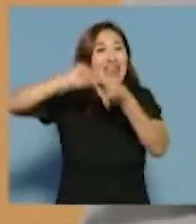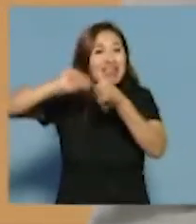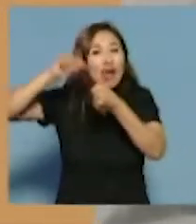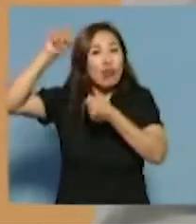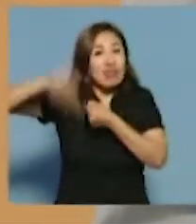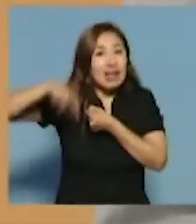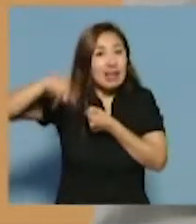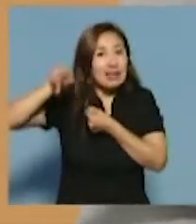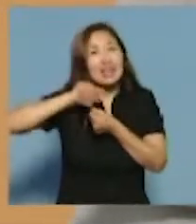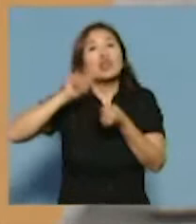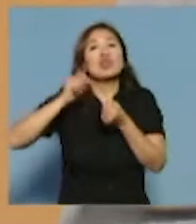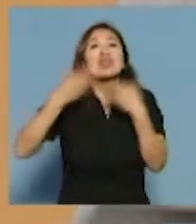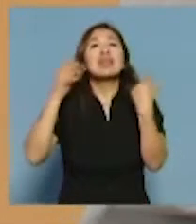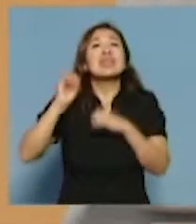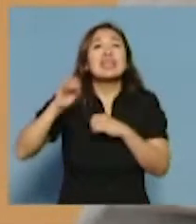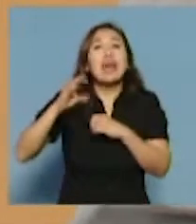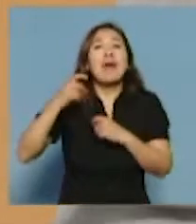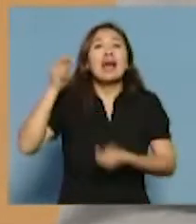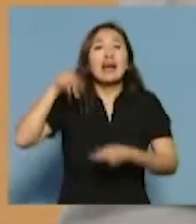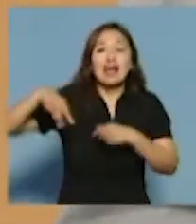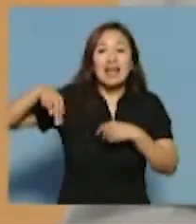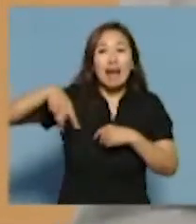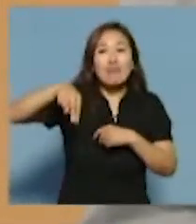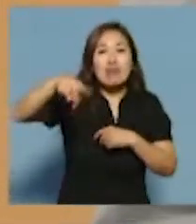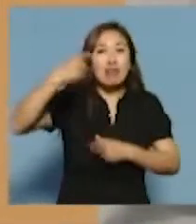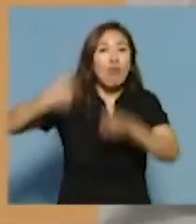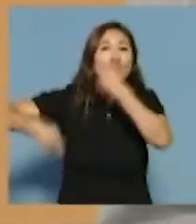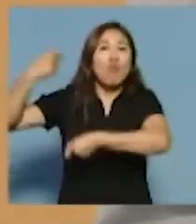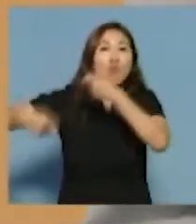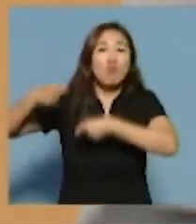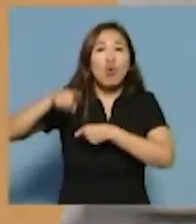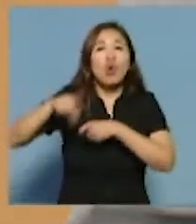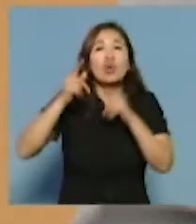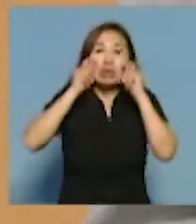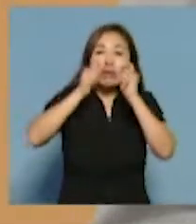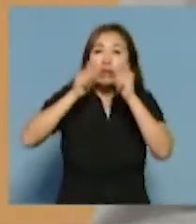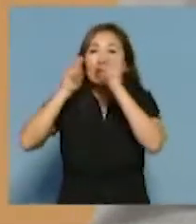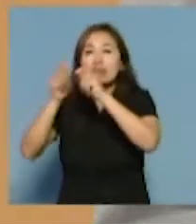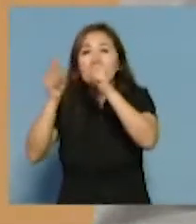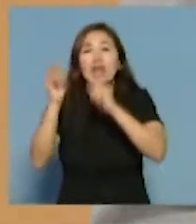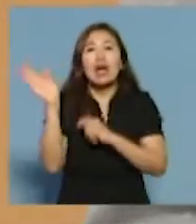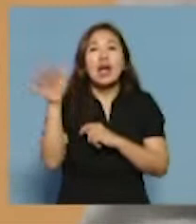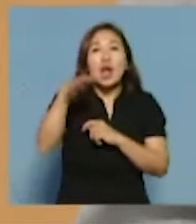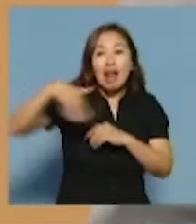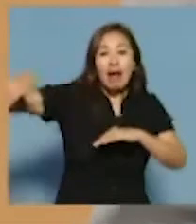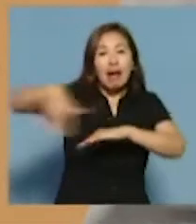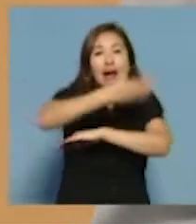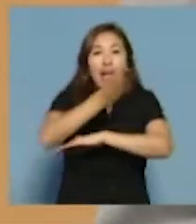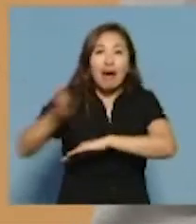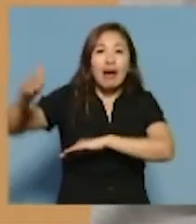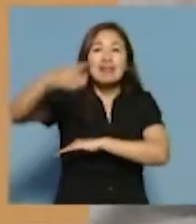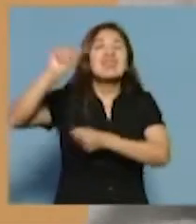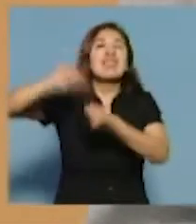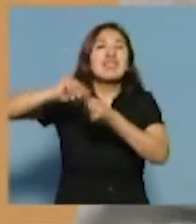hace lo que se llama la caminata de los bombos siguen donde se recorre las calles en